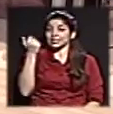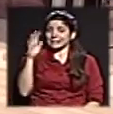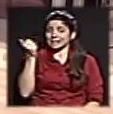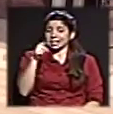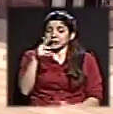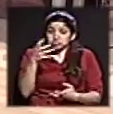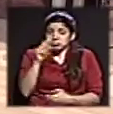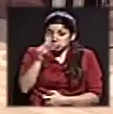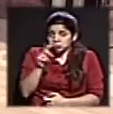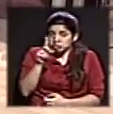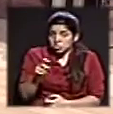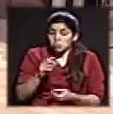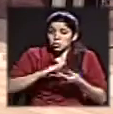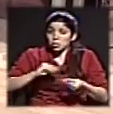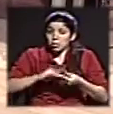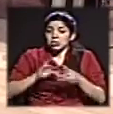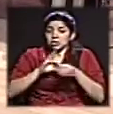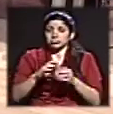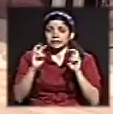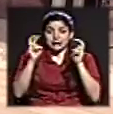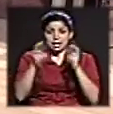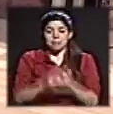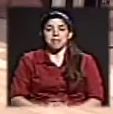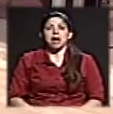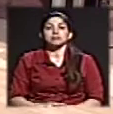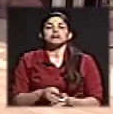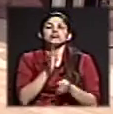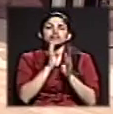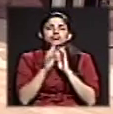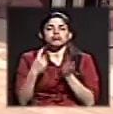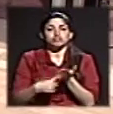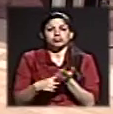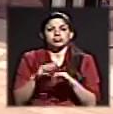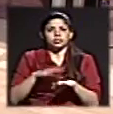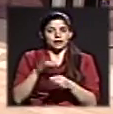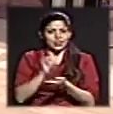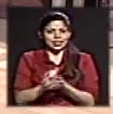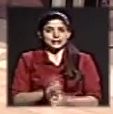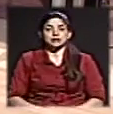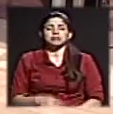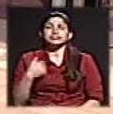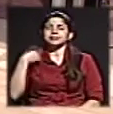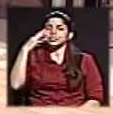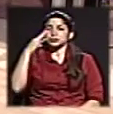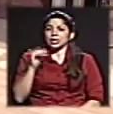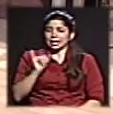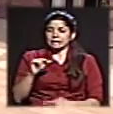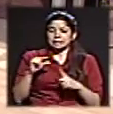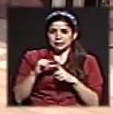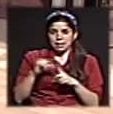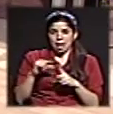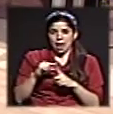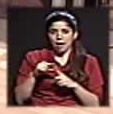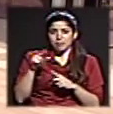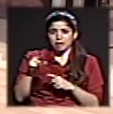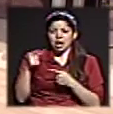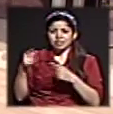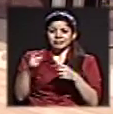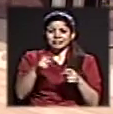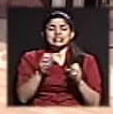hacer sus preguntas o comentarios sobre este tema. A ver, conversemos de eso. Yo creo que esas palabras de esa mujer